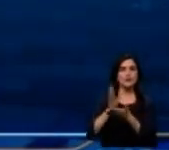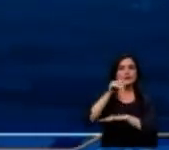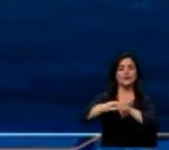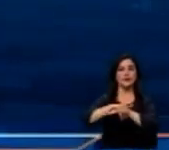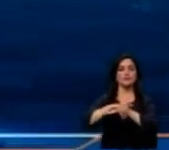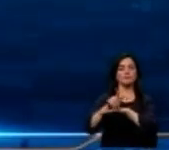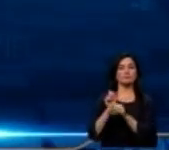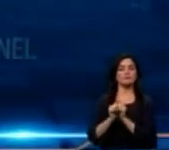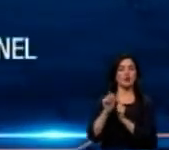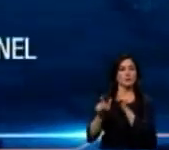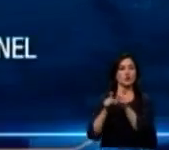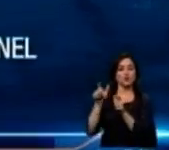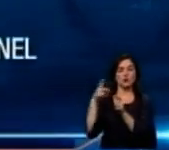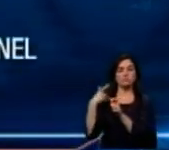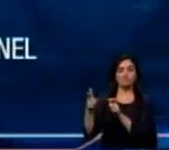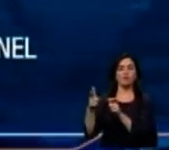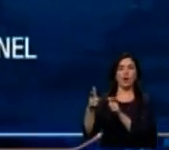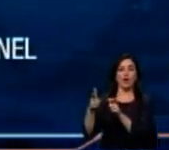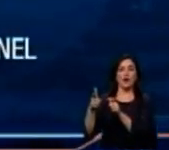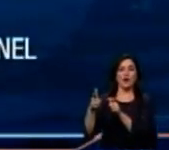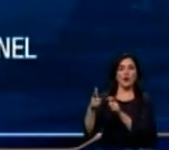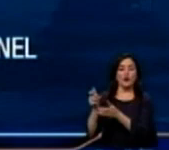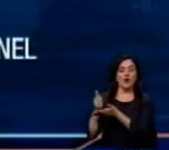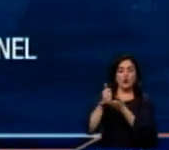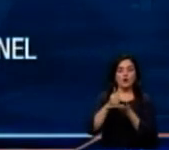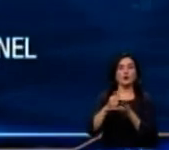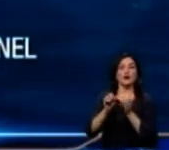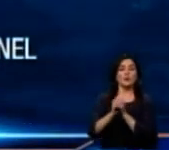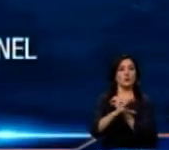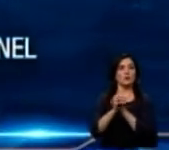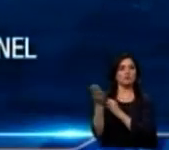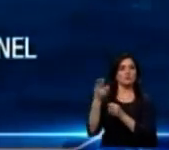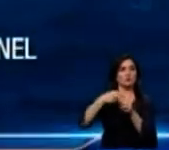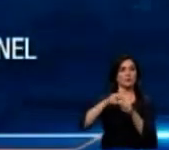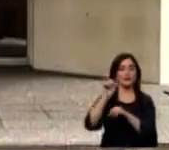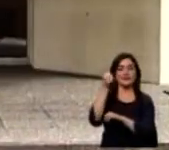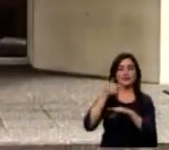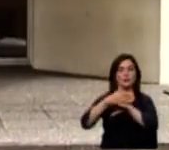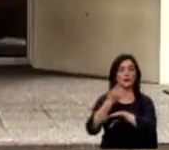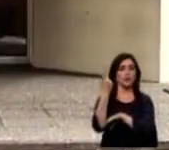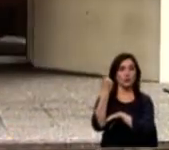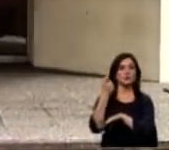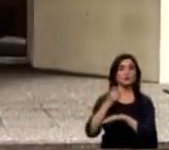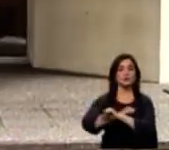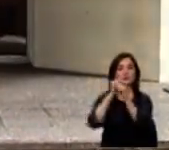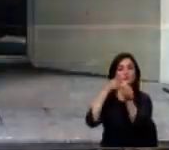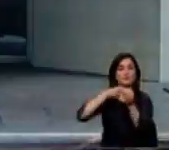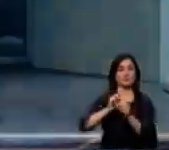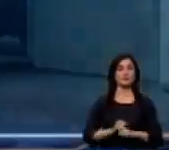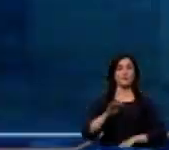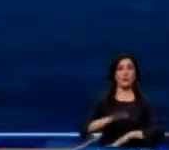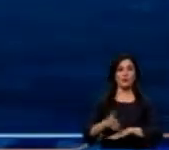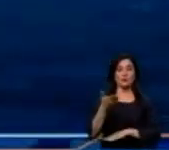Fernando Correa y Fernando Coronel, deberán acudir el 28 de abril a las 10:00 y a las 11:00 respectivamente. Además, entre otros convocados,